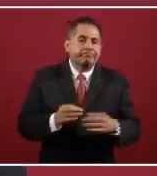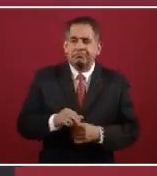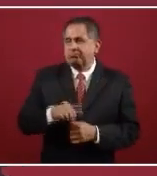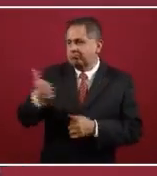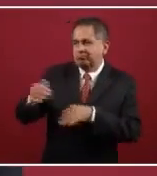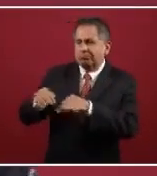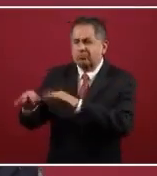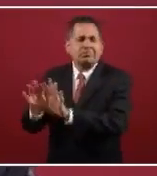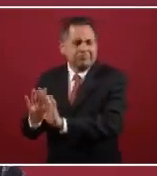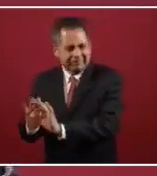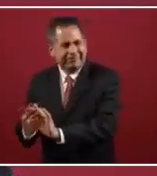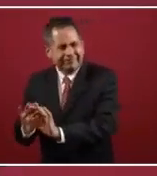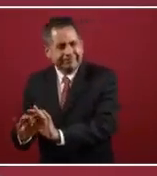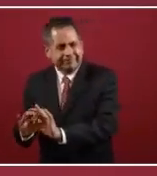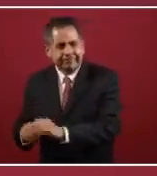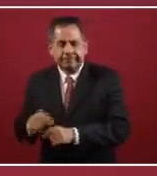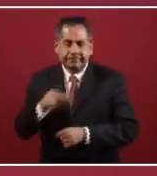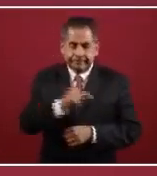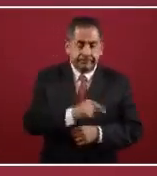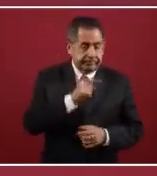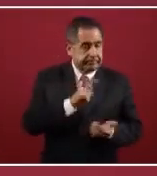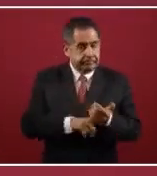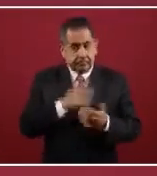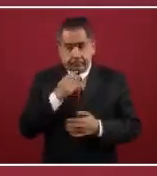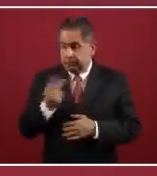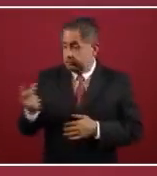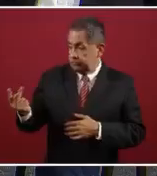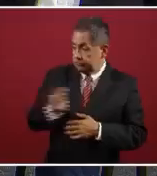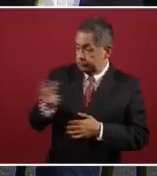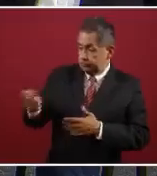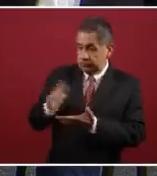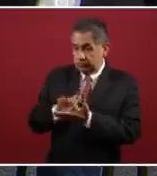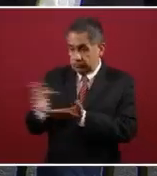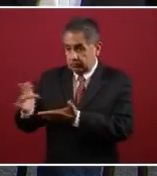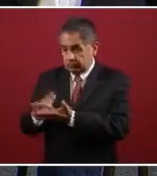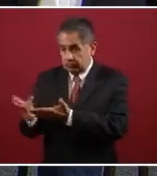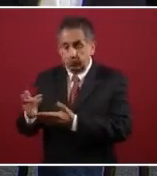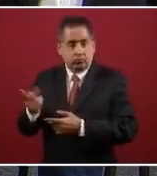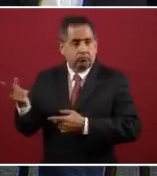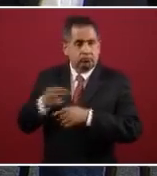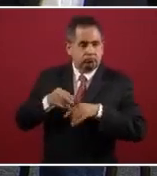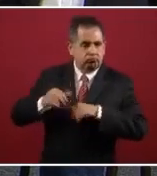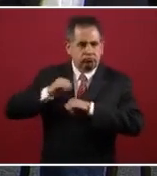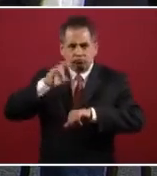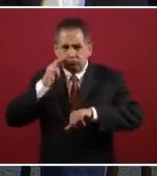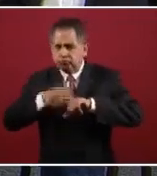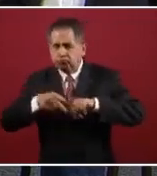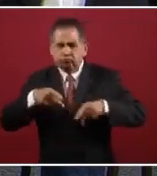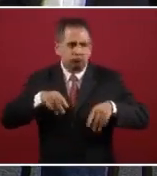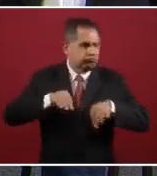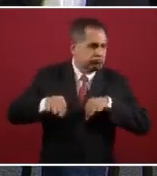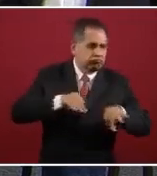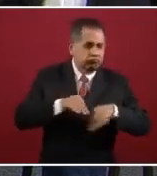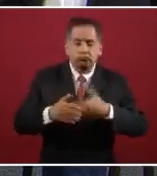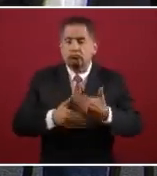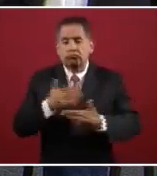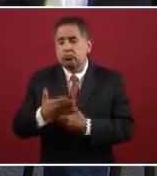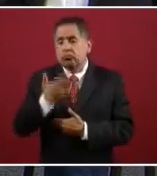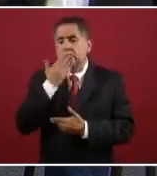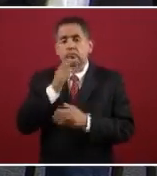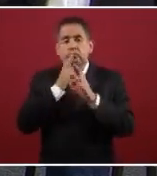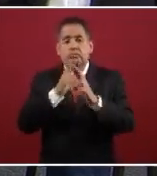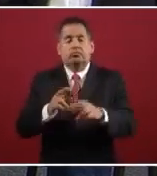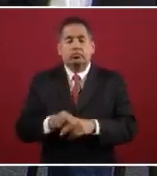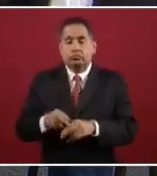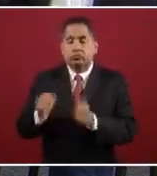De todas formas, pues les agradecemos a ellos que están conduciendo este programa por los buenos resultados y a